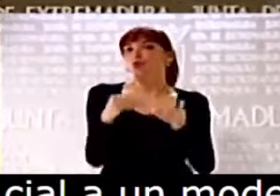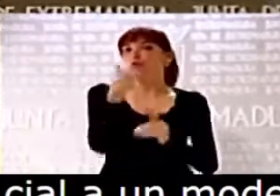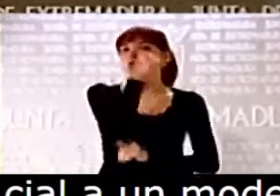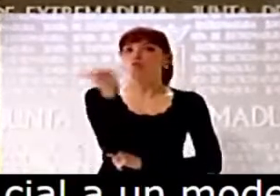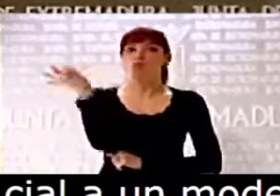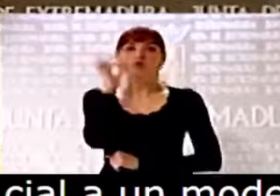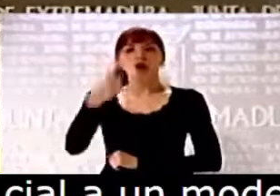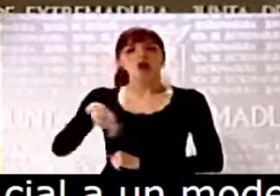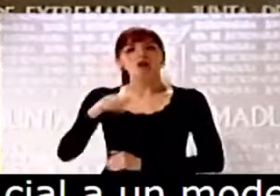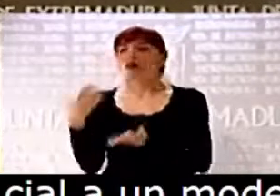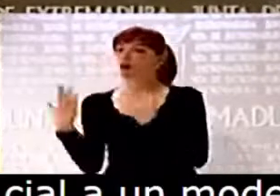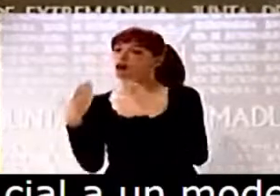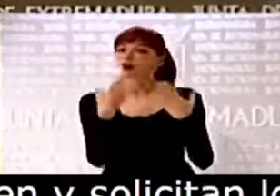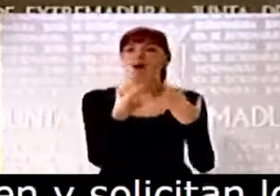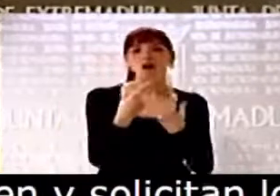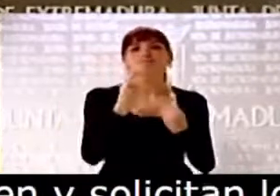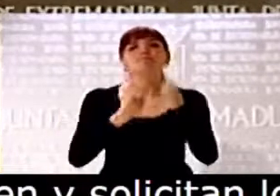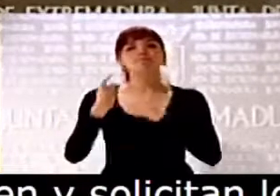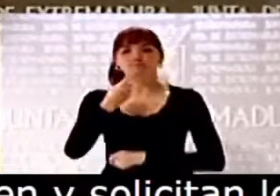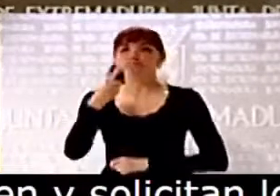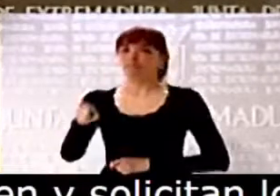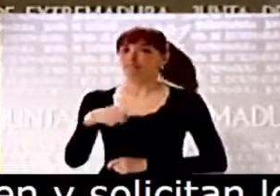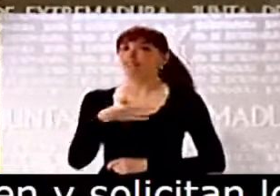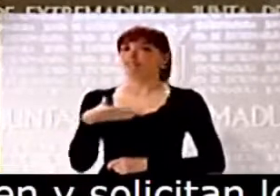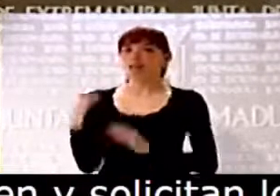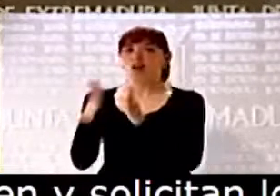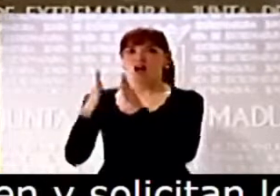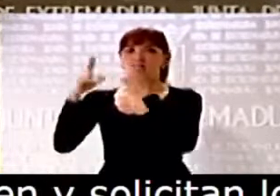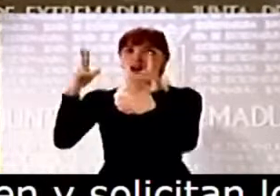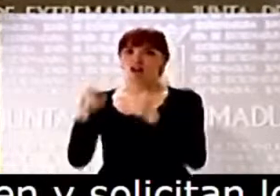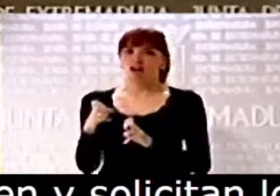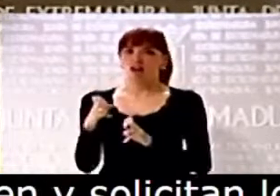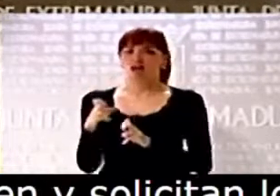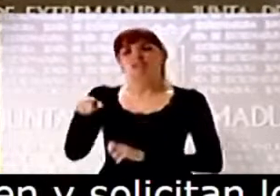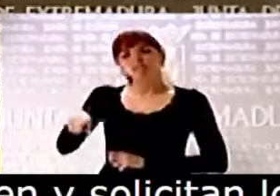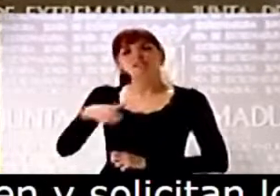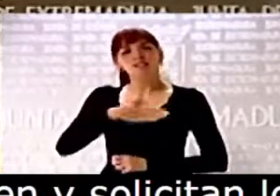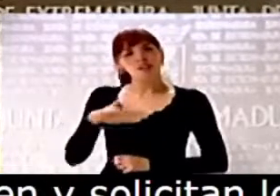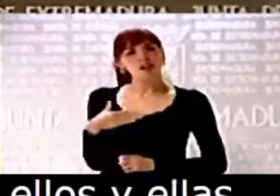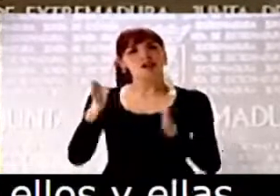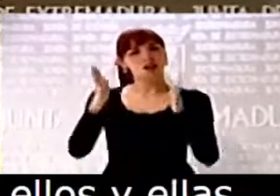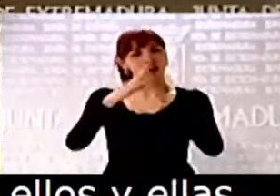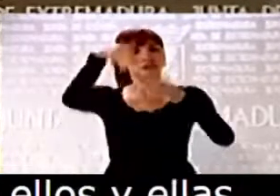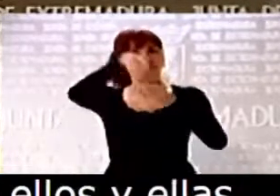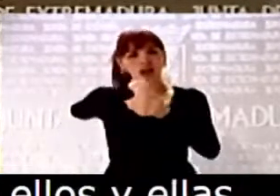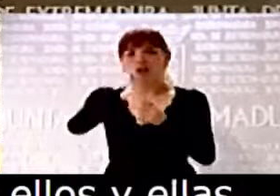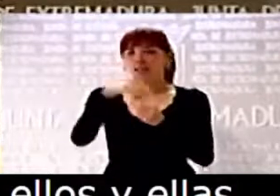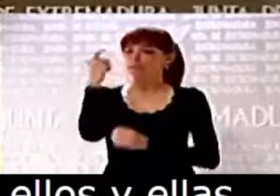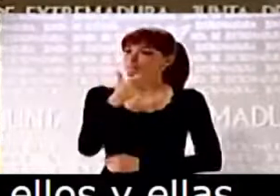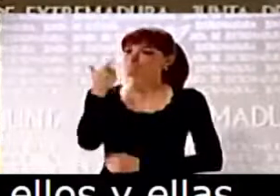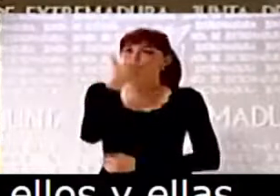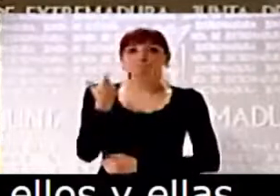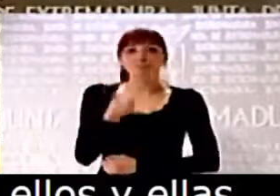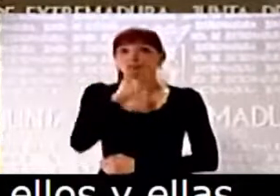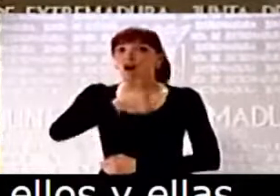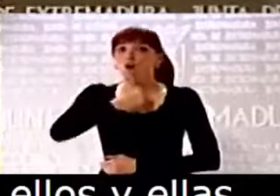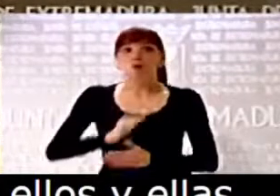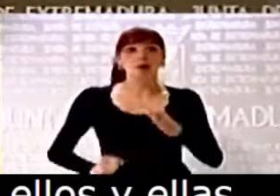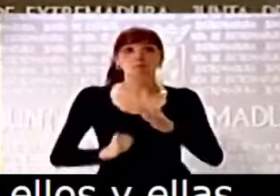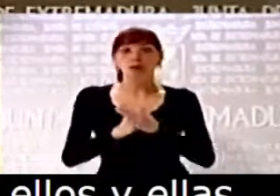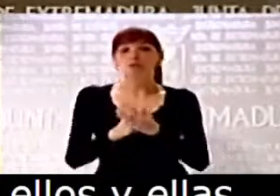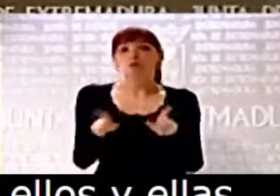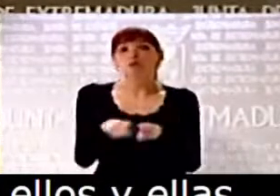usuarias cuando hablamos con ellos y con ellas. La gente quiere quedarse en sus casas todo el tiempo que sea posible con los